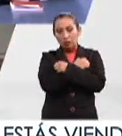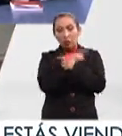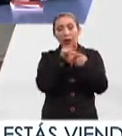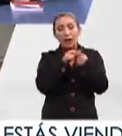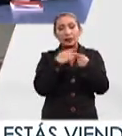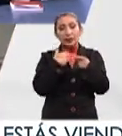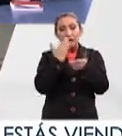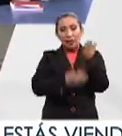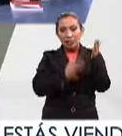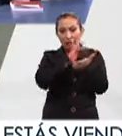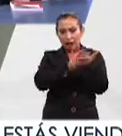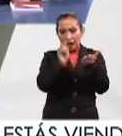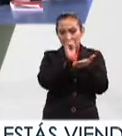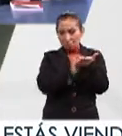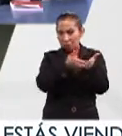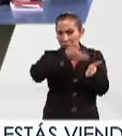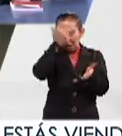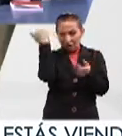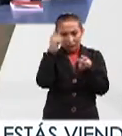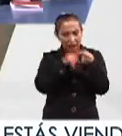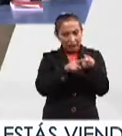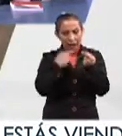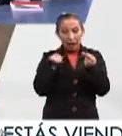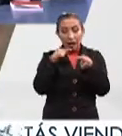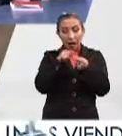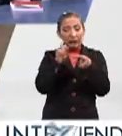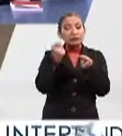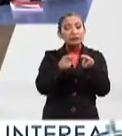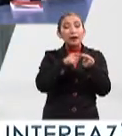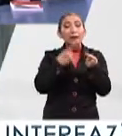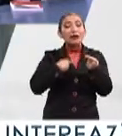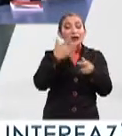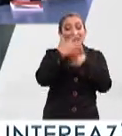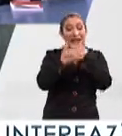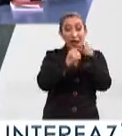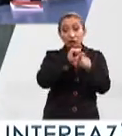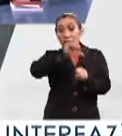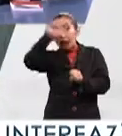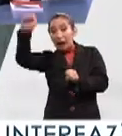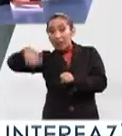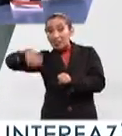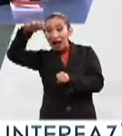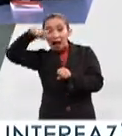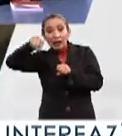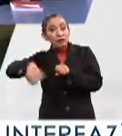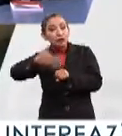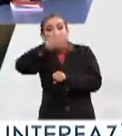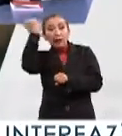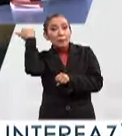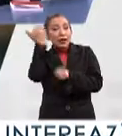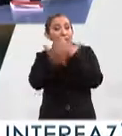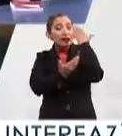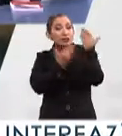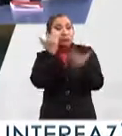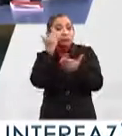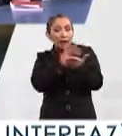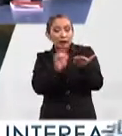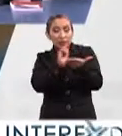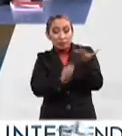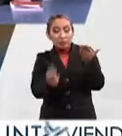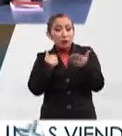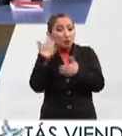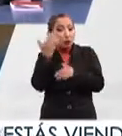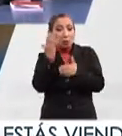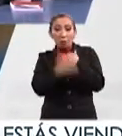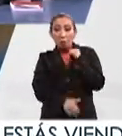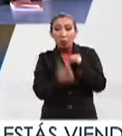el analfabetismo, es la condición de una persona mayor de 15 años que no tenga primaria concluida, y la